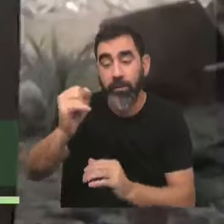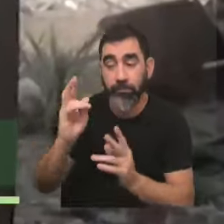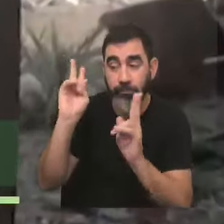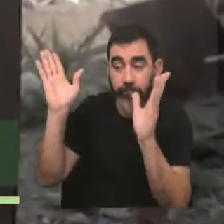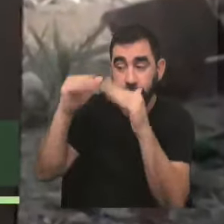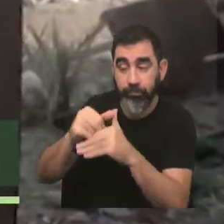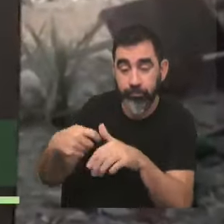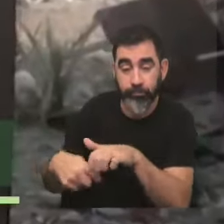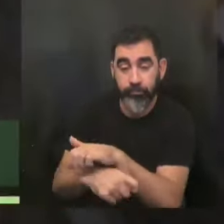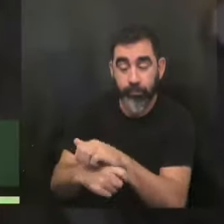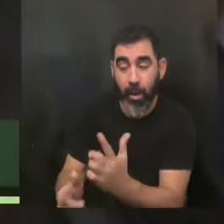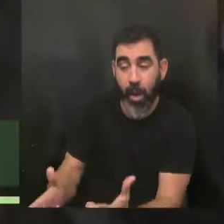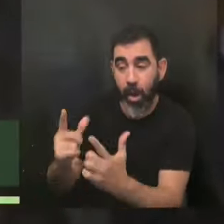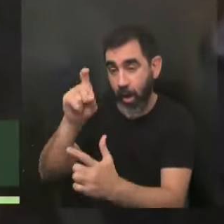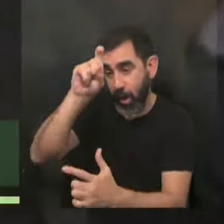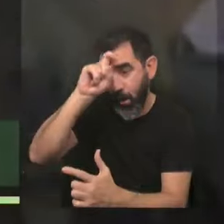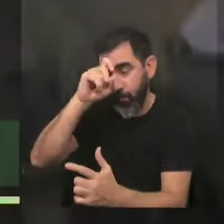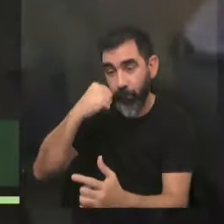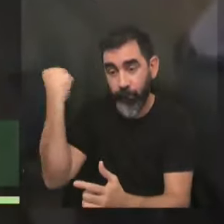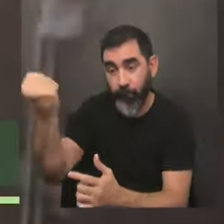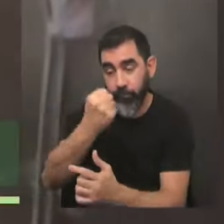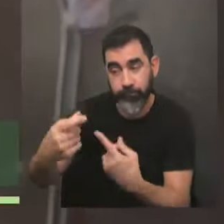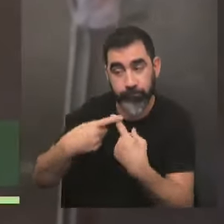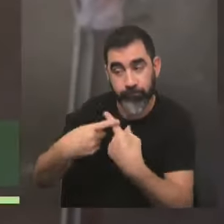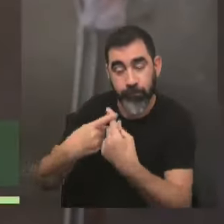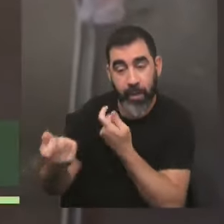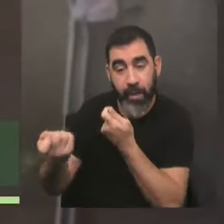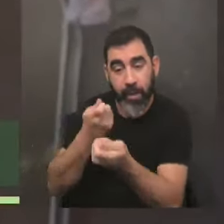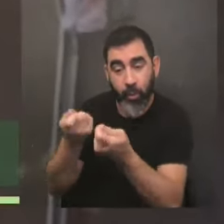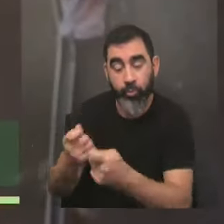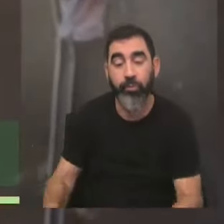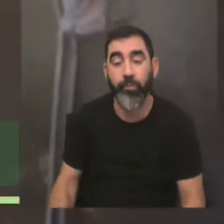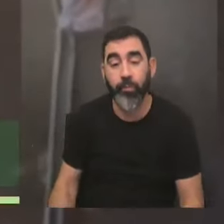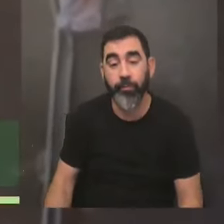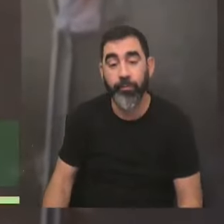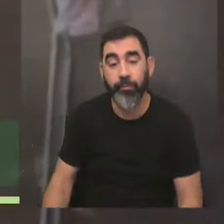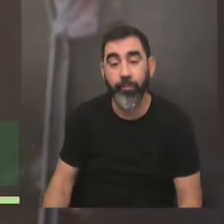contrabando de armas desde Egipto un punto clave de discordia en las negociaciones con el grupo